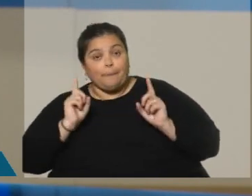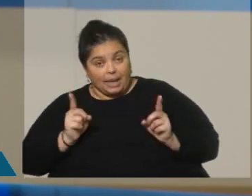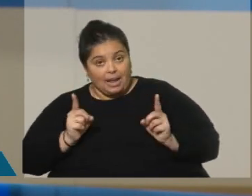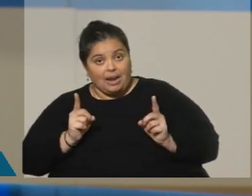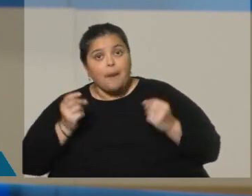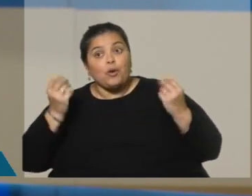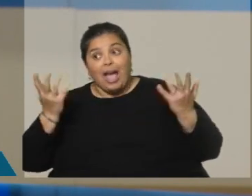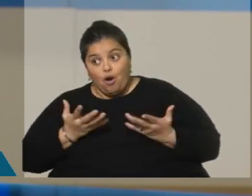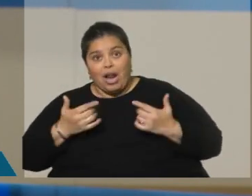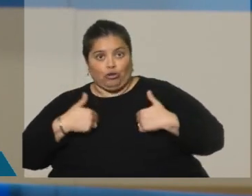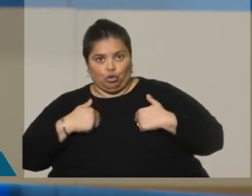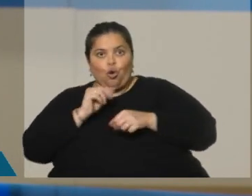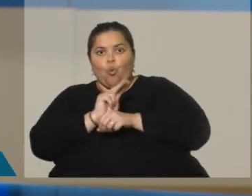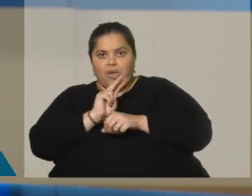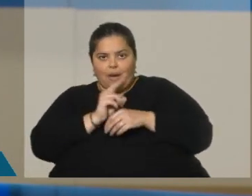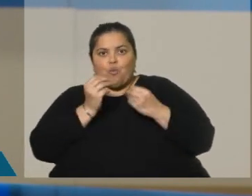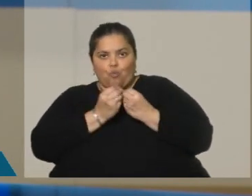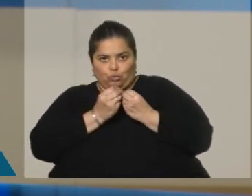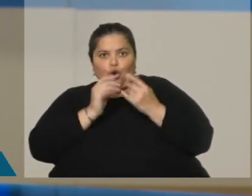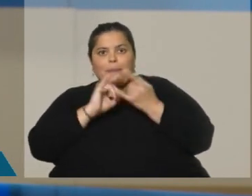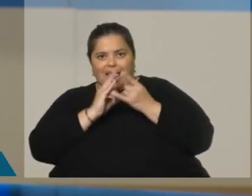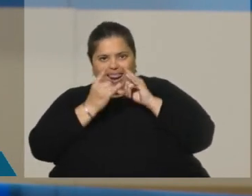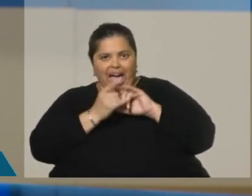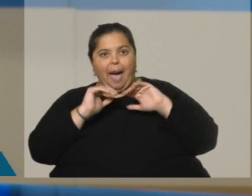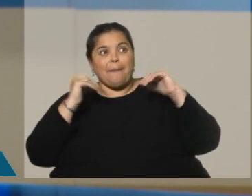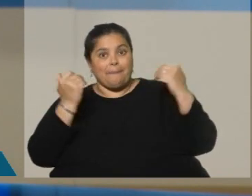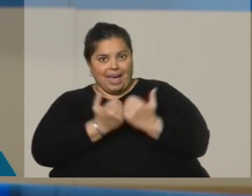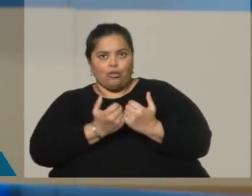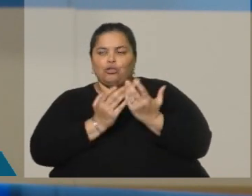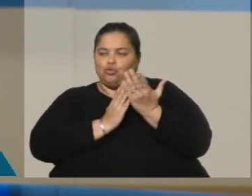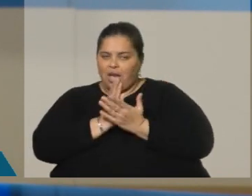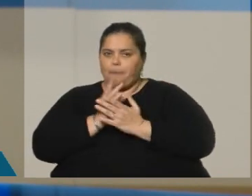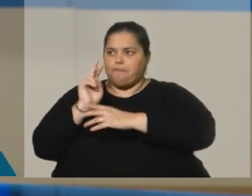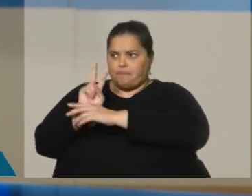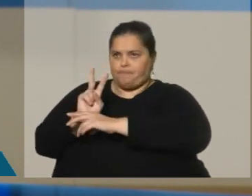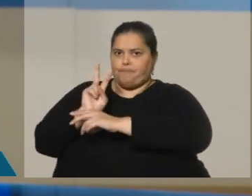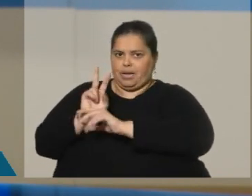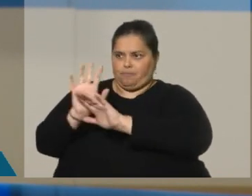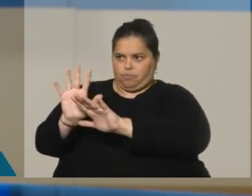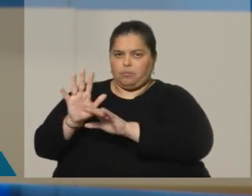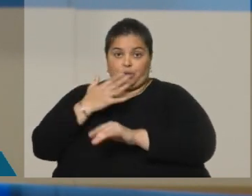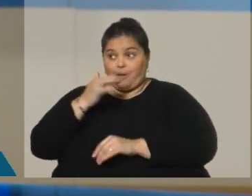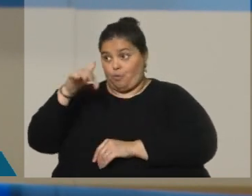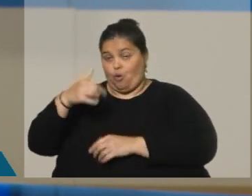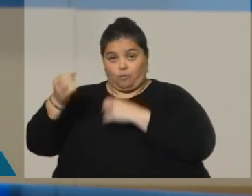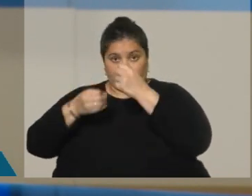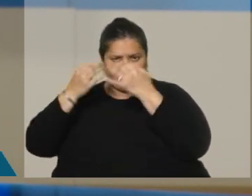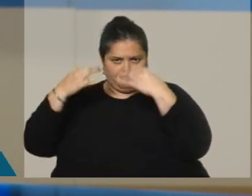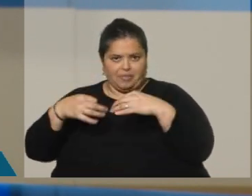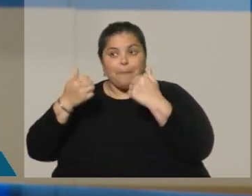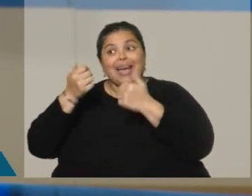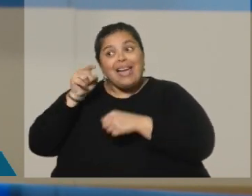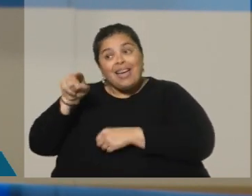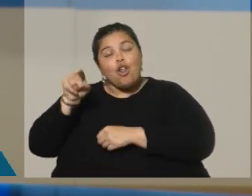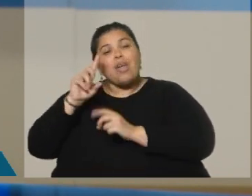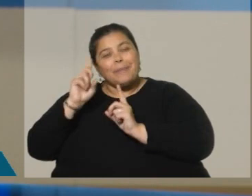que hoy cuidamos tanto y que Bienvenido sea sus expresiones como las que se están organizando y demás fue un factor decisivo